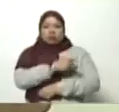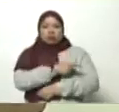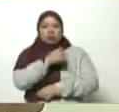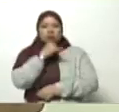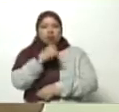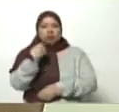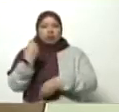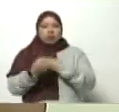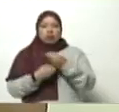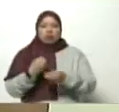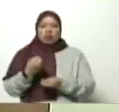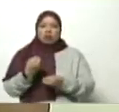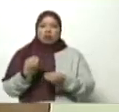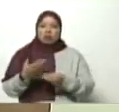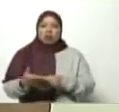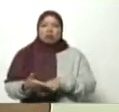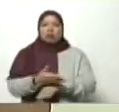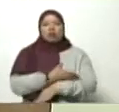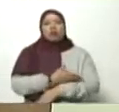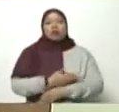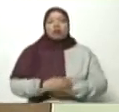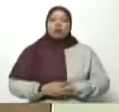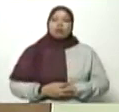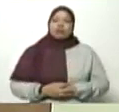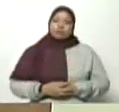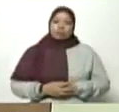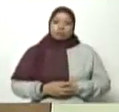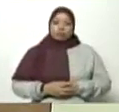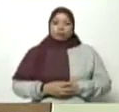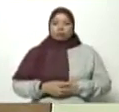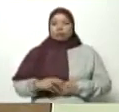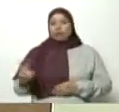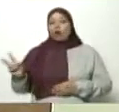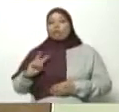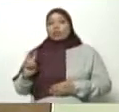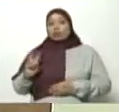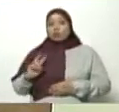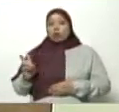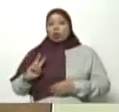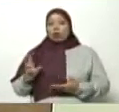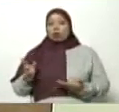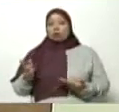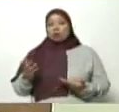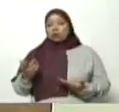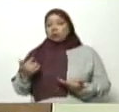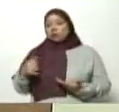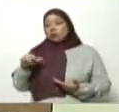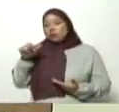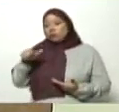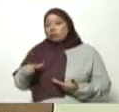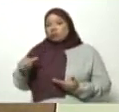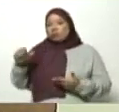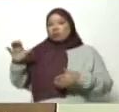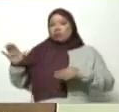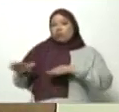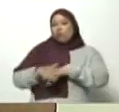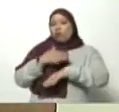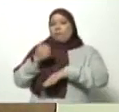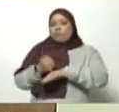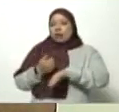como ellos han querido poner a Venezuela. Y además, acusar a Venezuela de